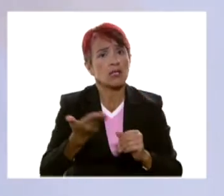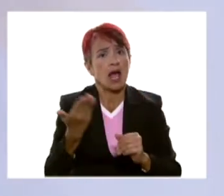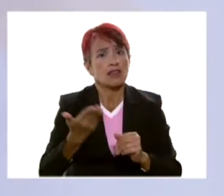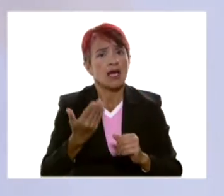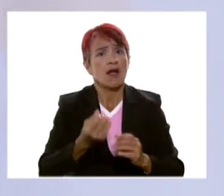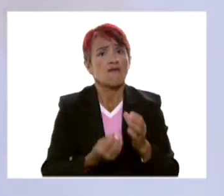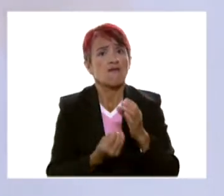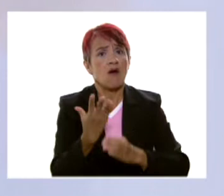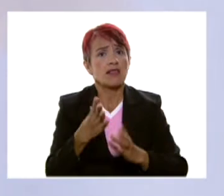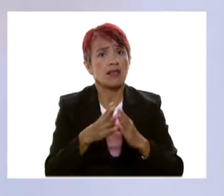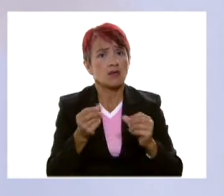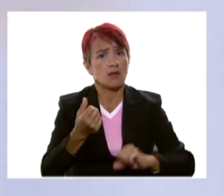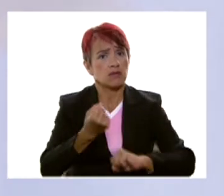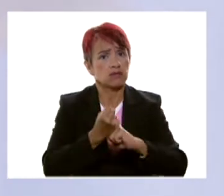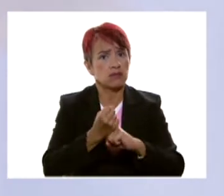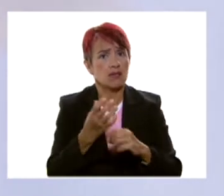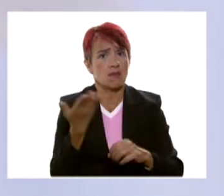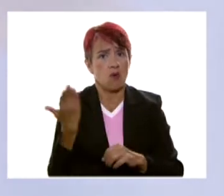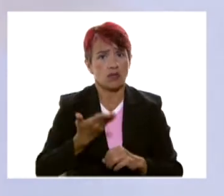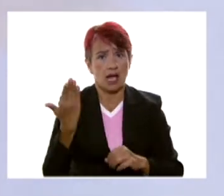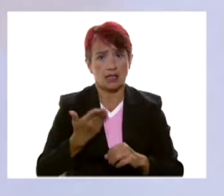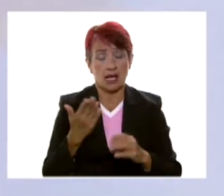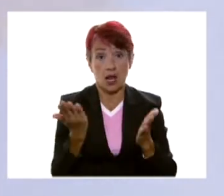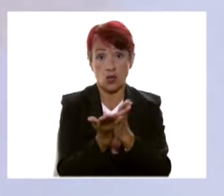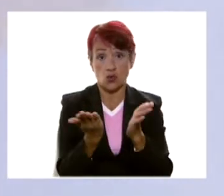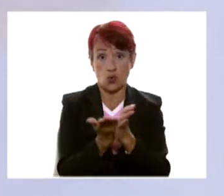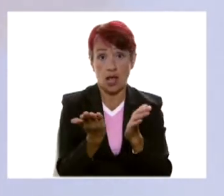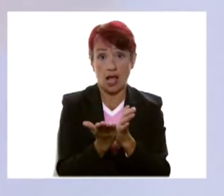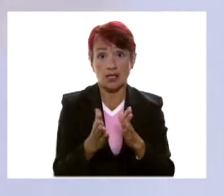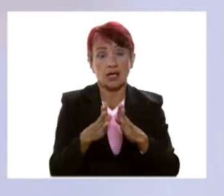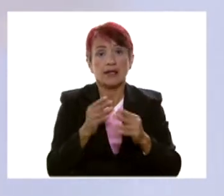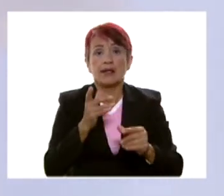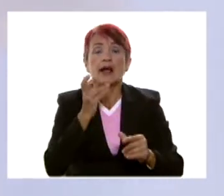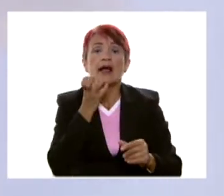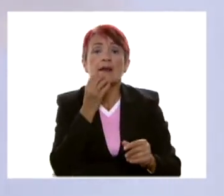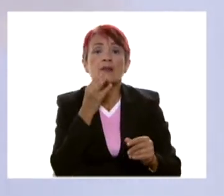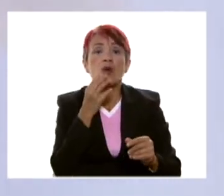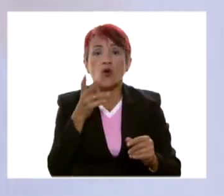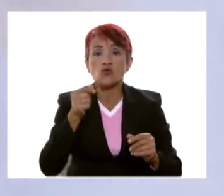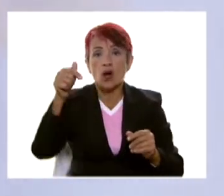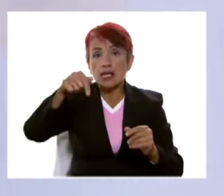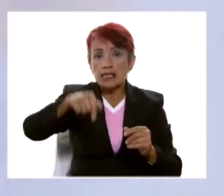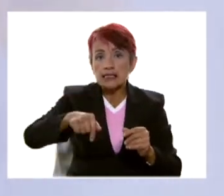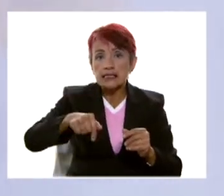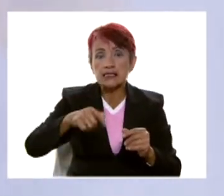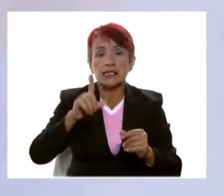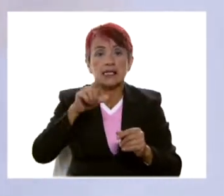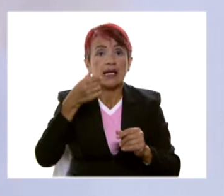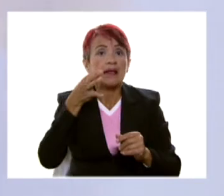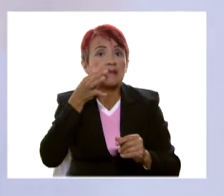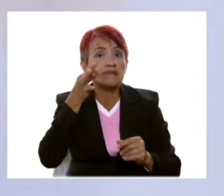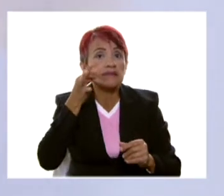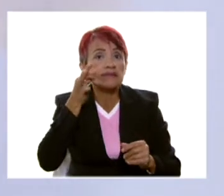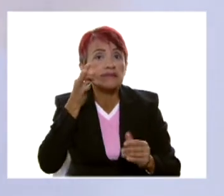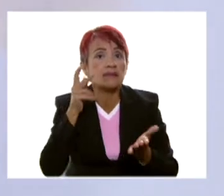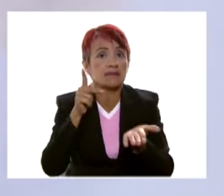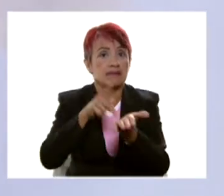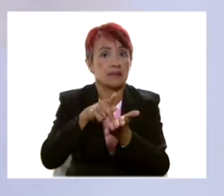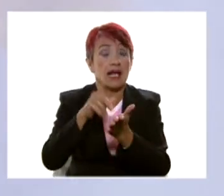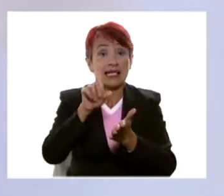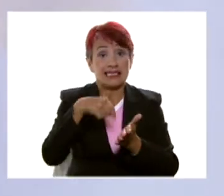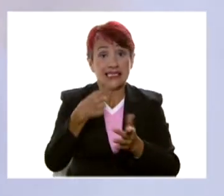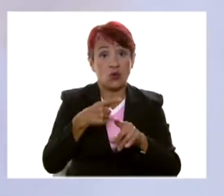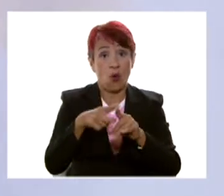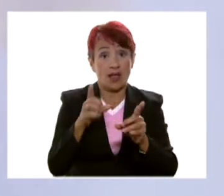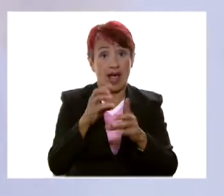fuente principal para la comunicación como tal, con aquellos estudiantes que quizá no están acá, sino a distancia en otros estados del país.